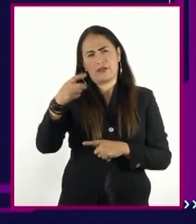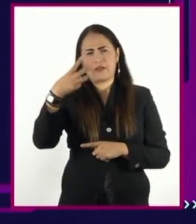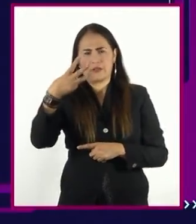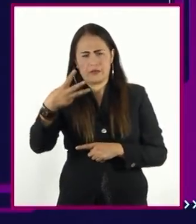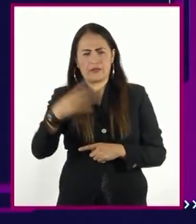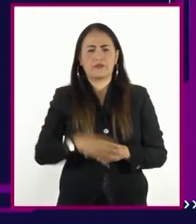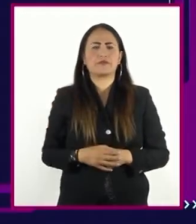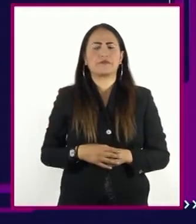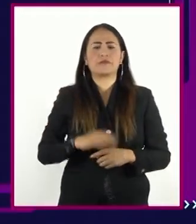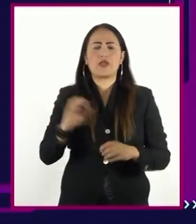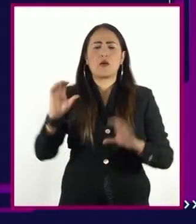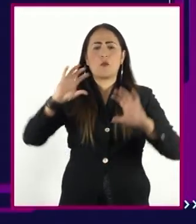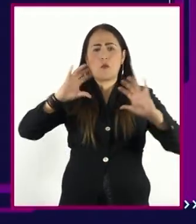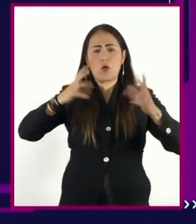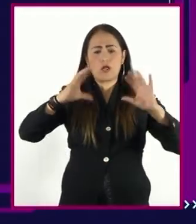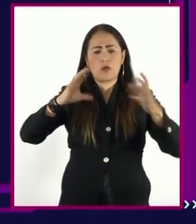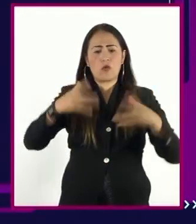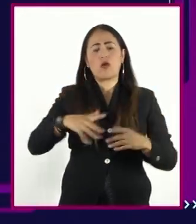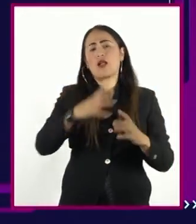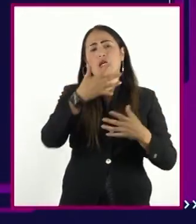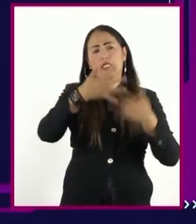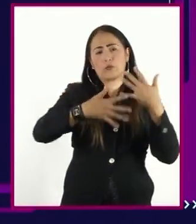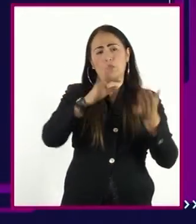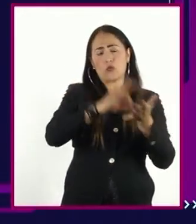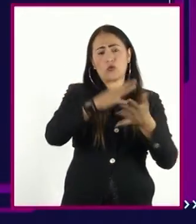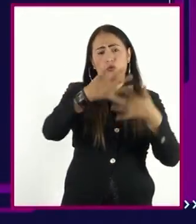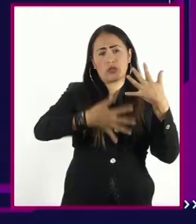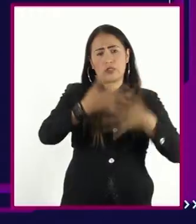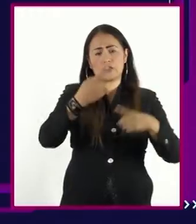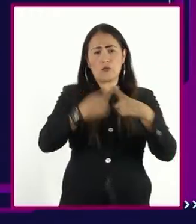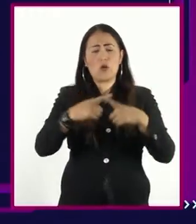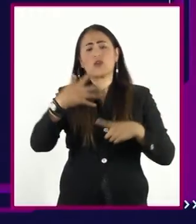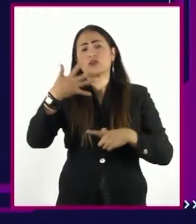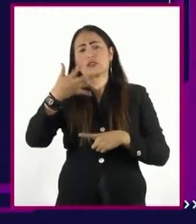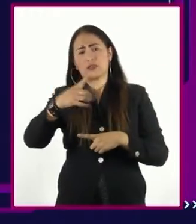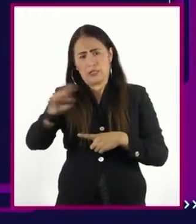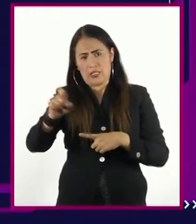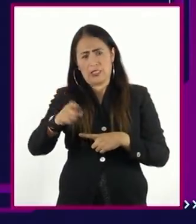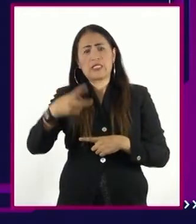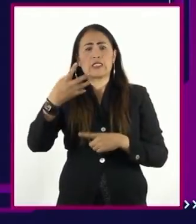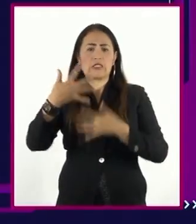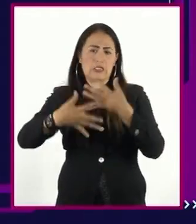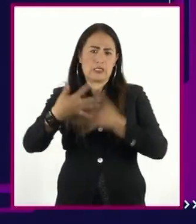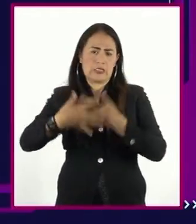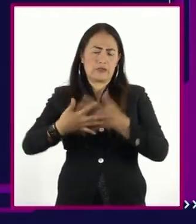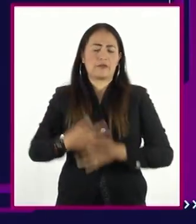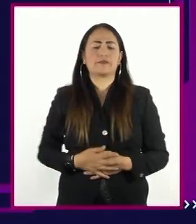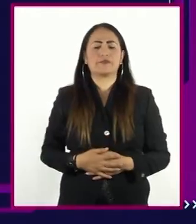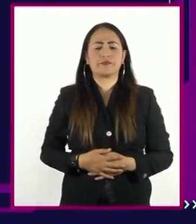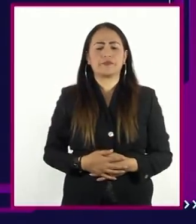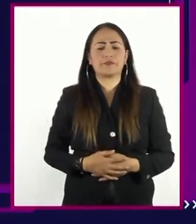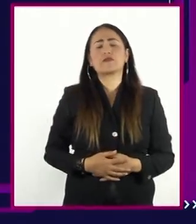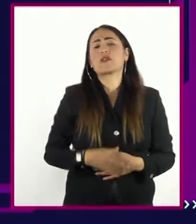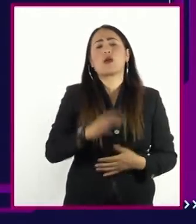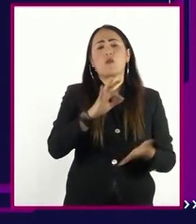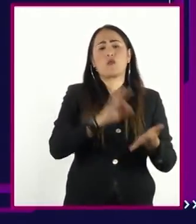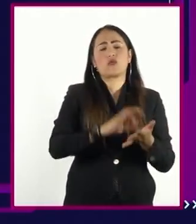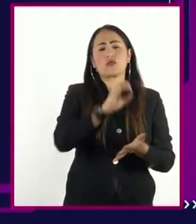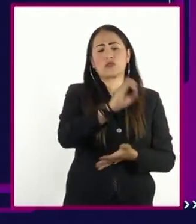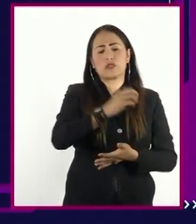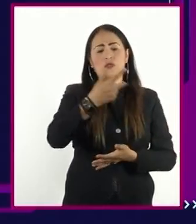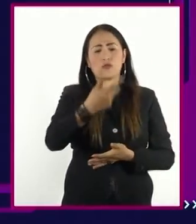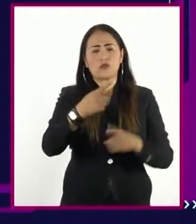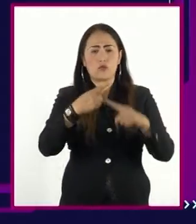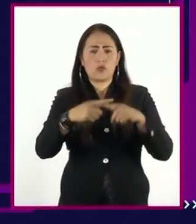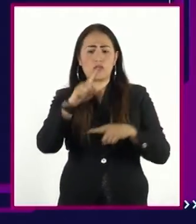Voleibol, 15 centésimos por 100 igual a 15%. Tenis, 8 centésimos por 100 igual a 8%.